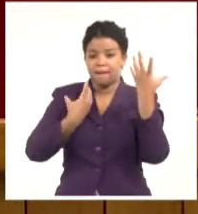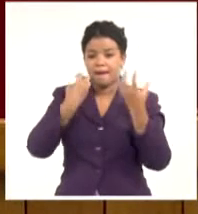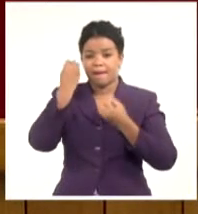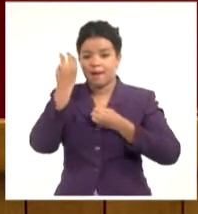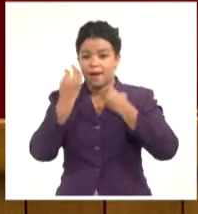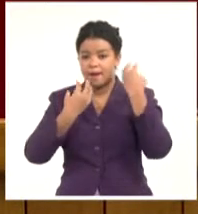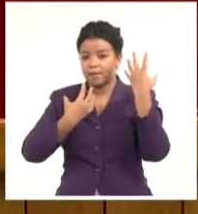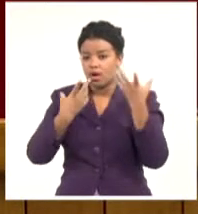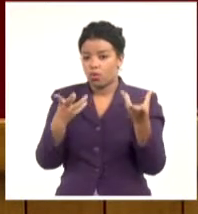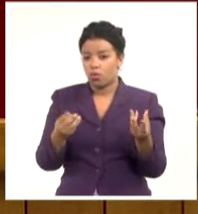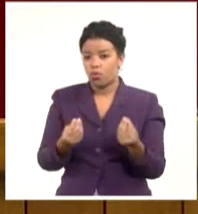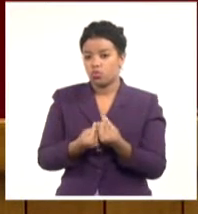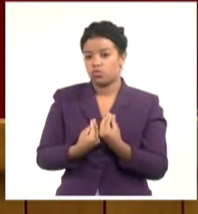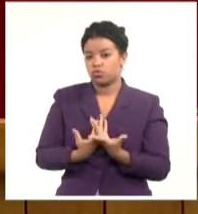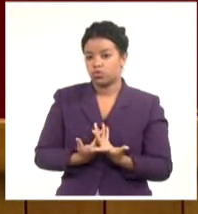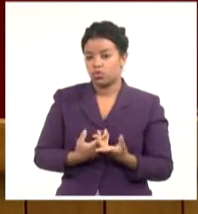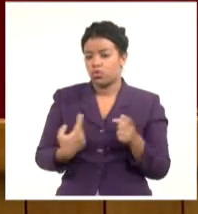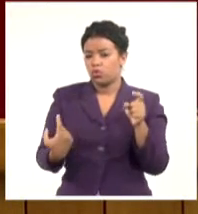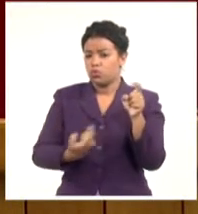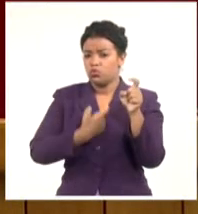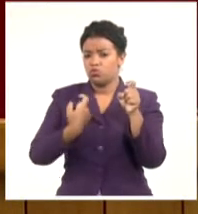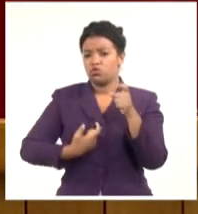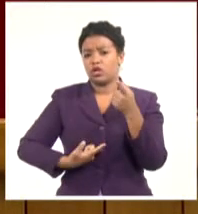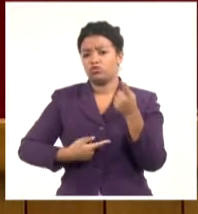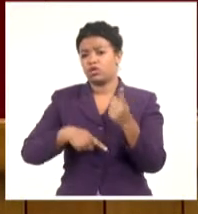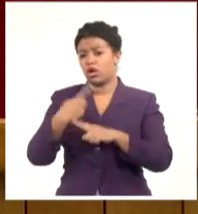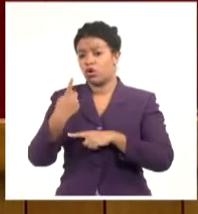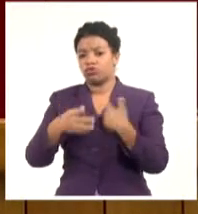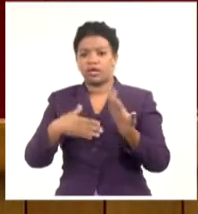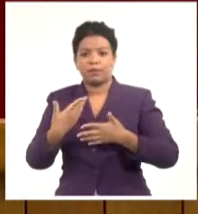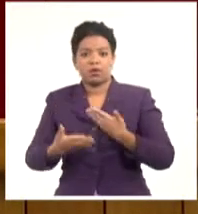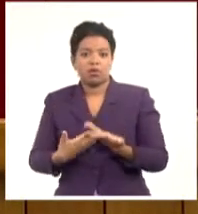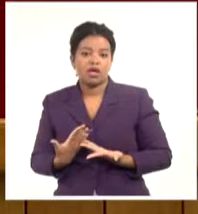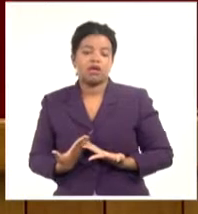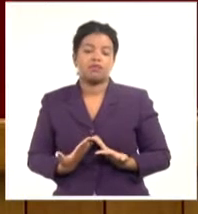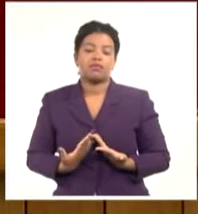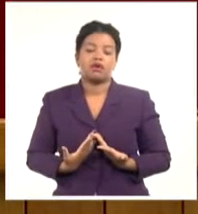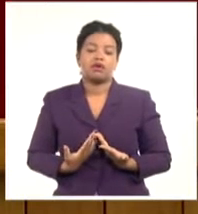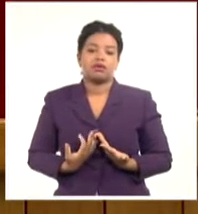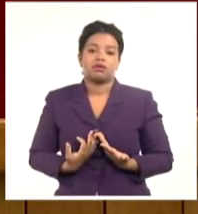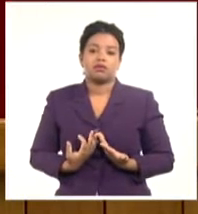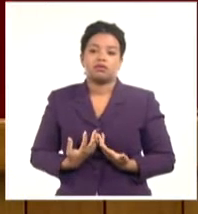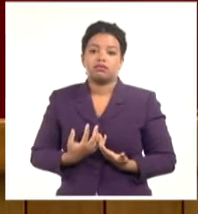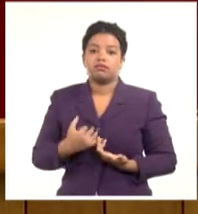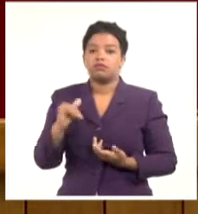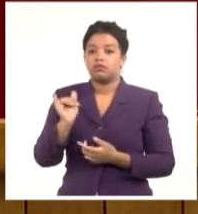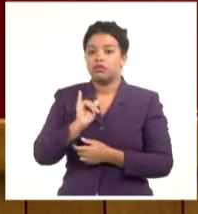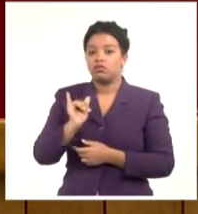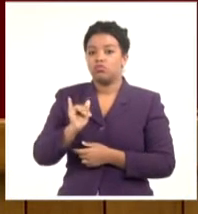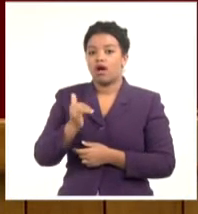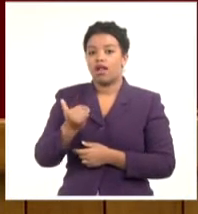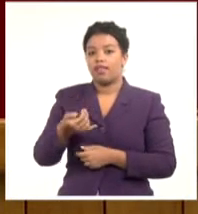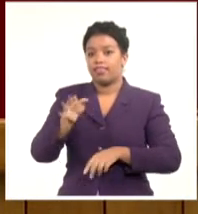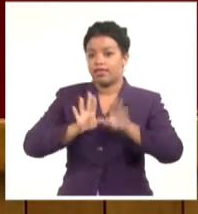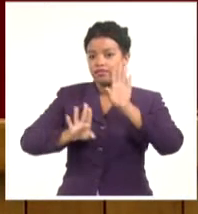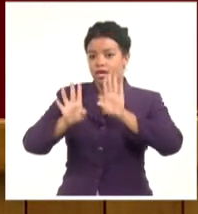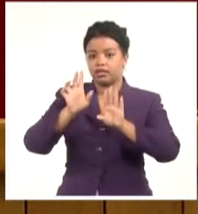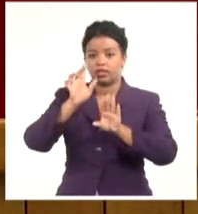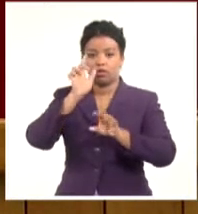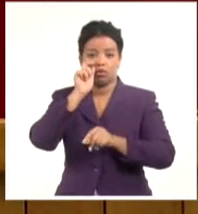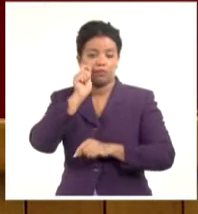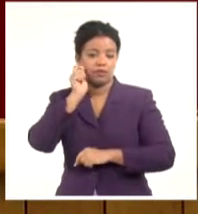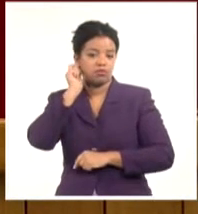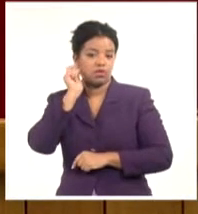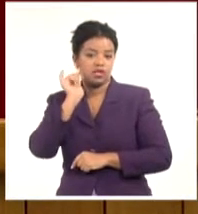innovación, el espíritu rebelde contra la injusticia donde quiera que exista, síntesis del hombre y la mujer nuevos al que aspiraba el